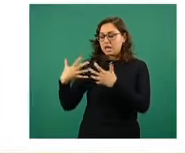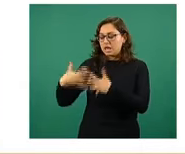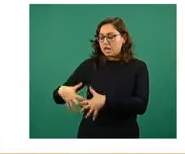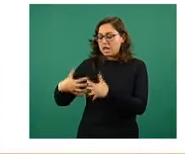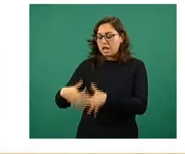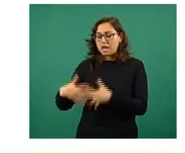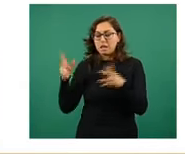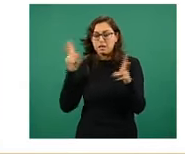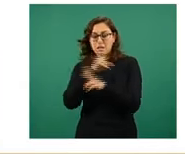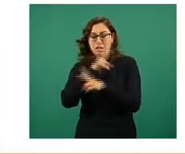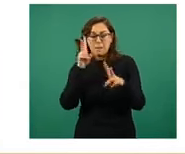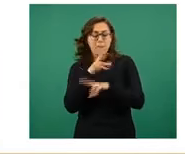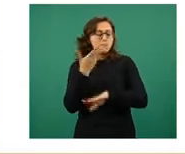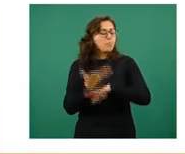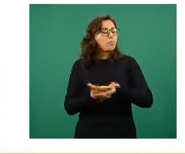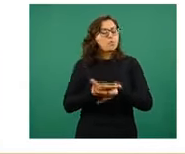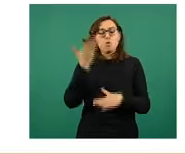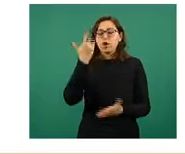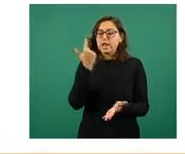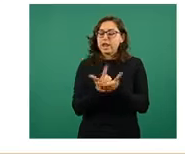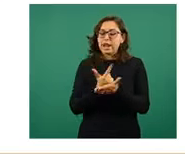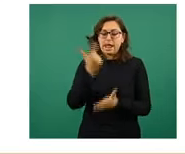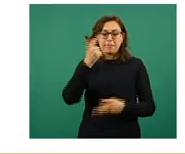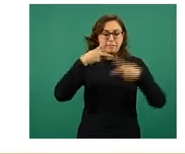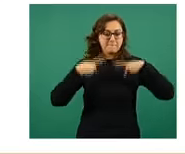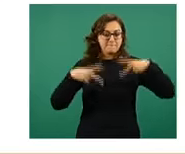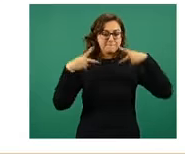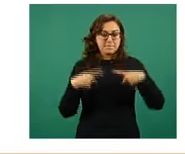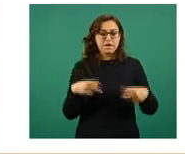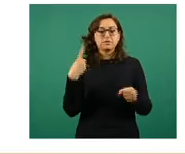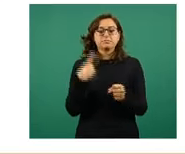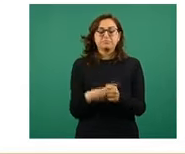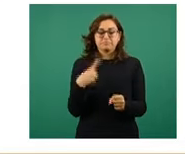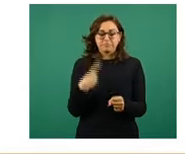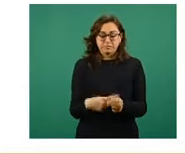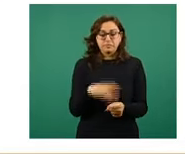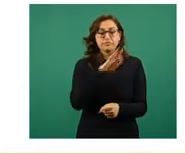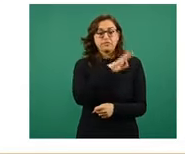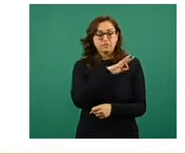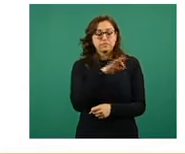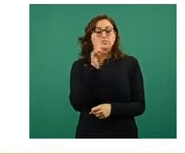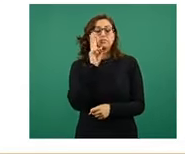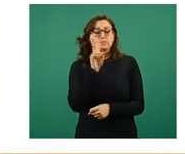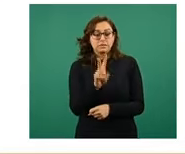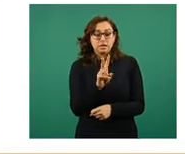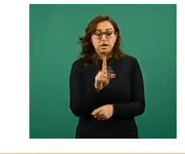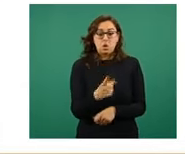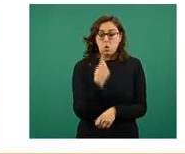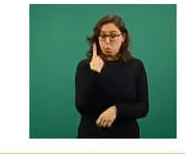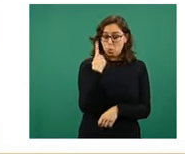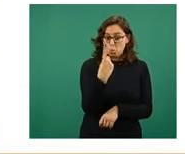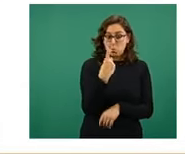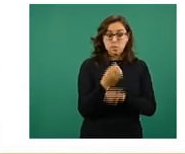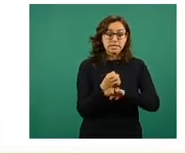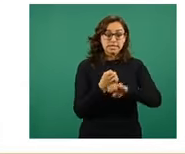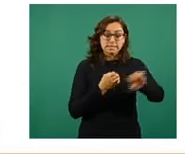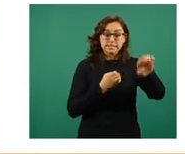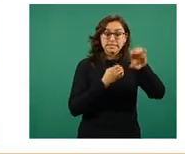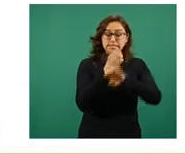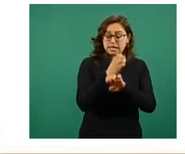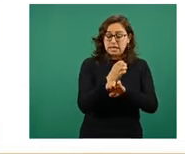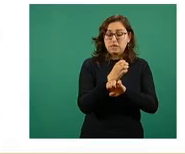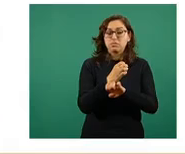pacientes más críticos que requieren de este tipo de atención. Continuamos con solamente una entidad en este